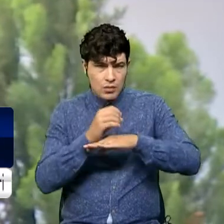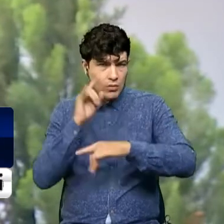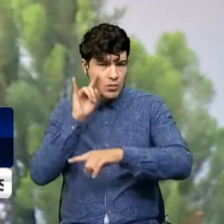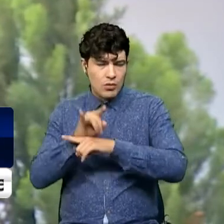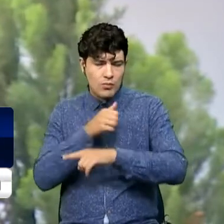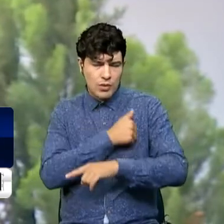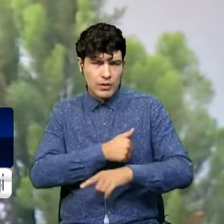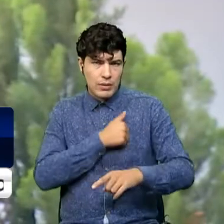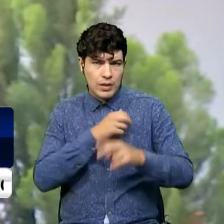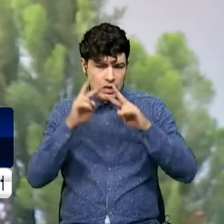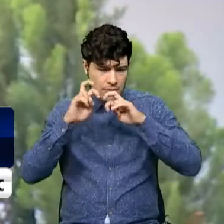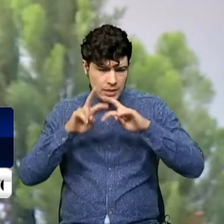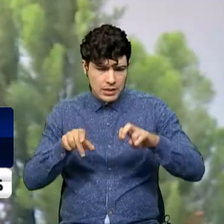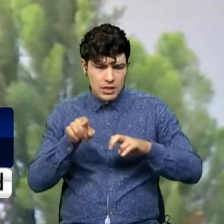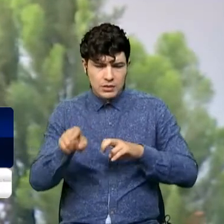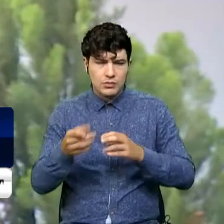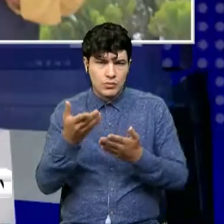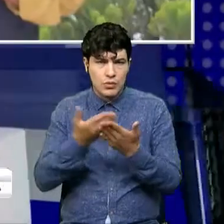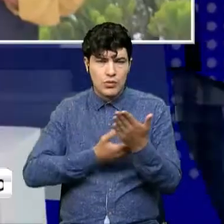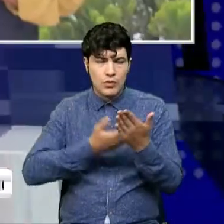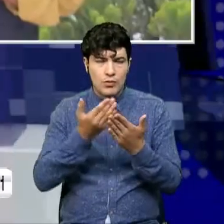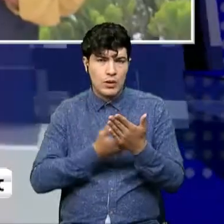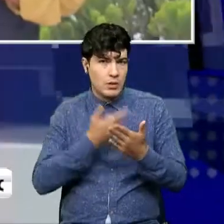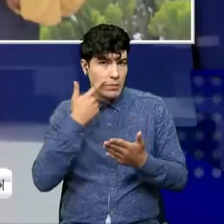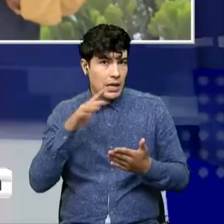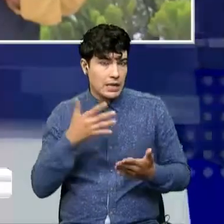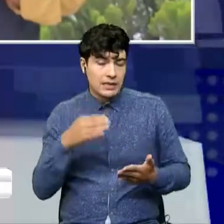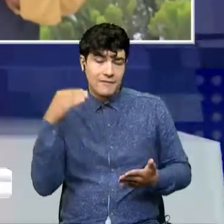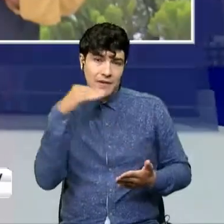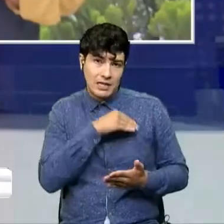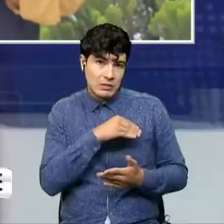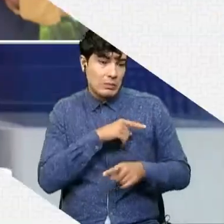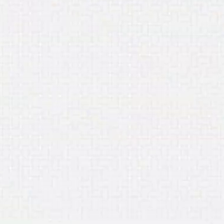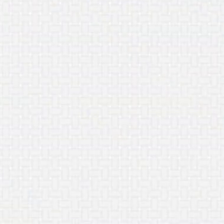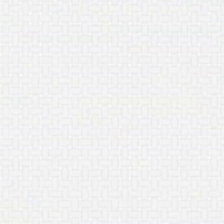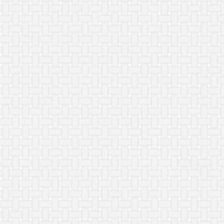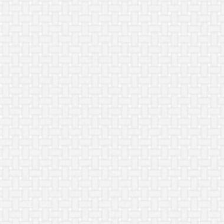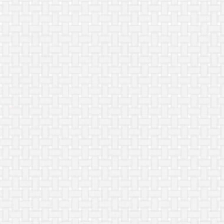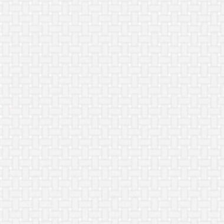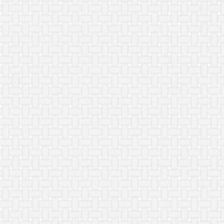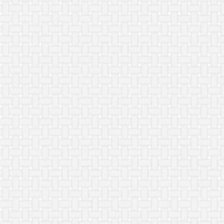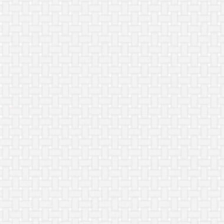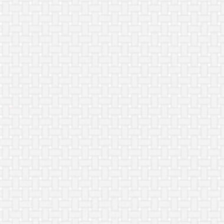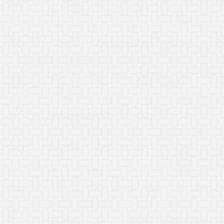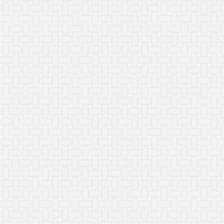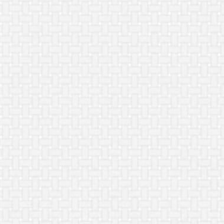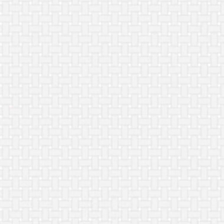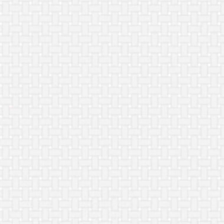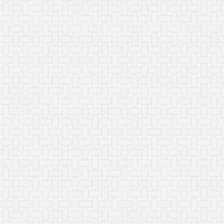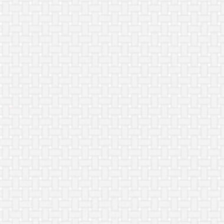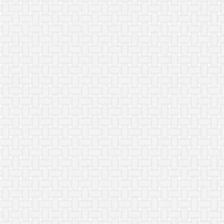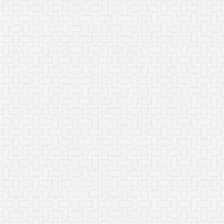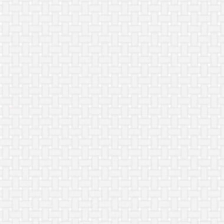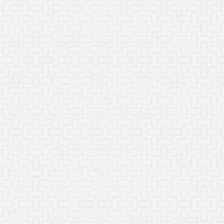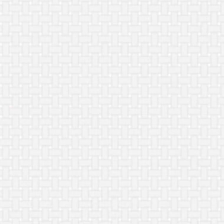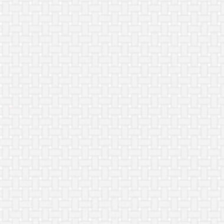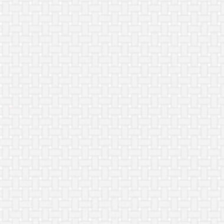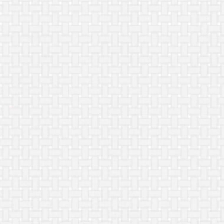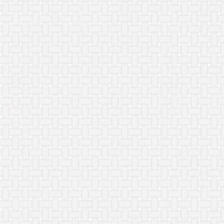documento presuntamente falso. Eso es todo por el momento, sigan ustedes en estudio. Canaltro.com